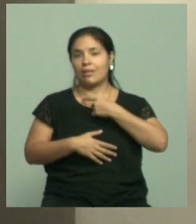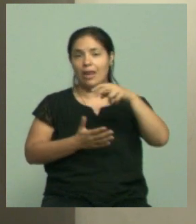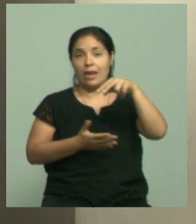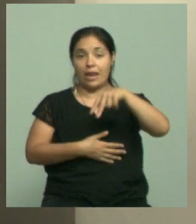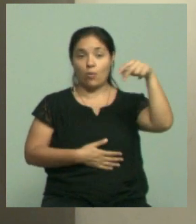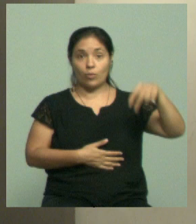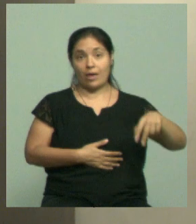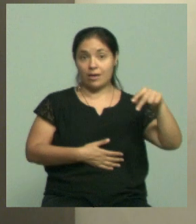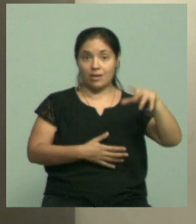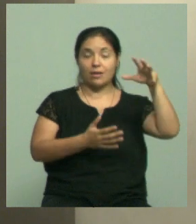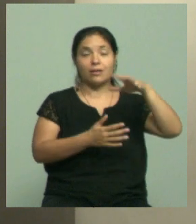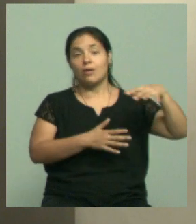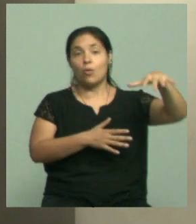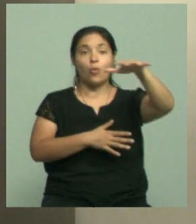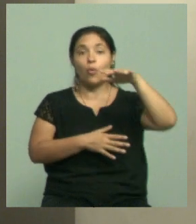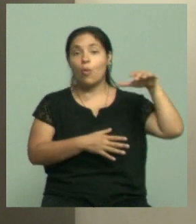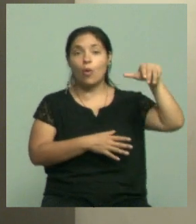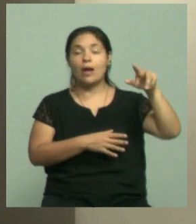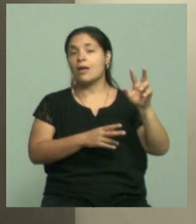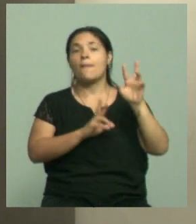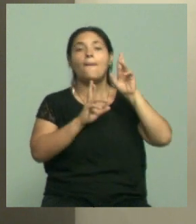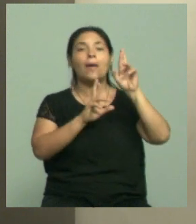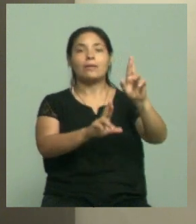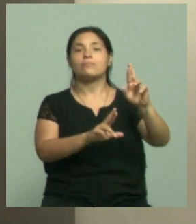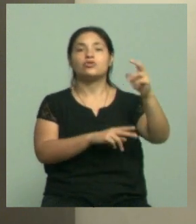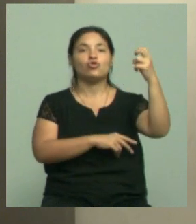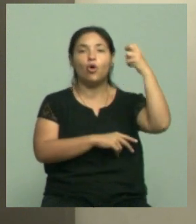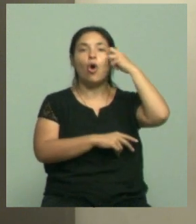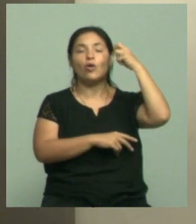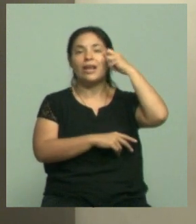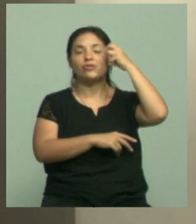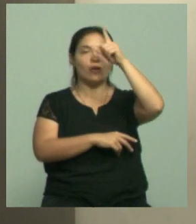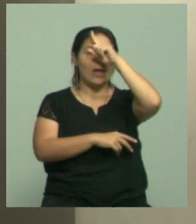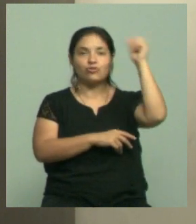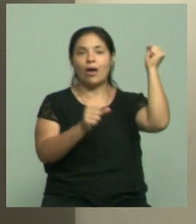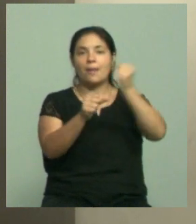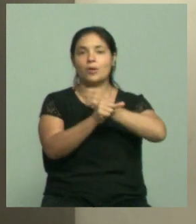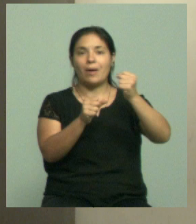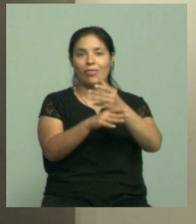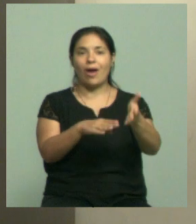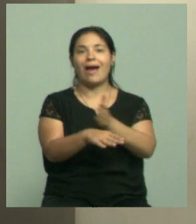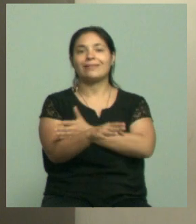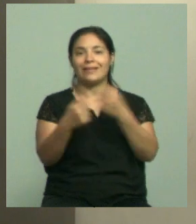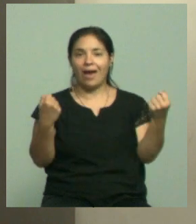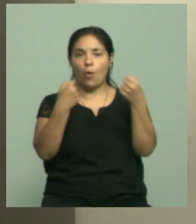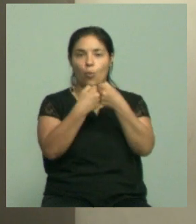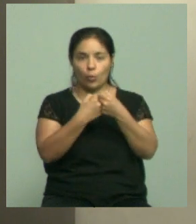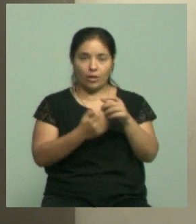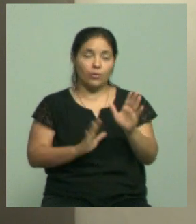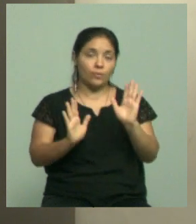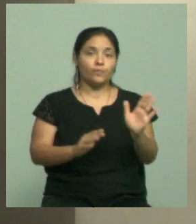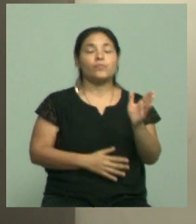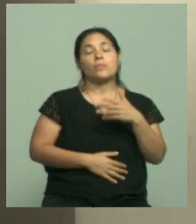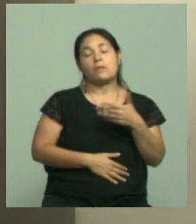y fue autorizada por parte del Congreso Nacional, después de una serie de acuerdos que se firmaron, ya sea durante la presidencia de